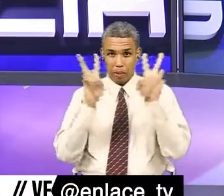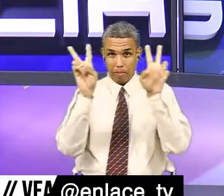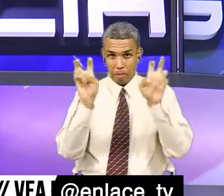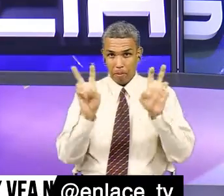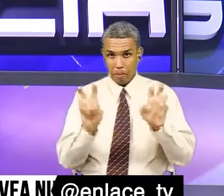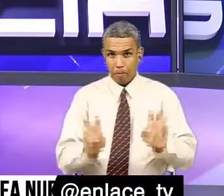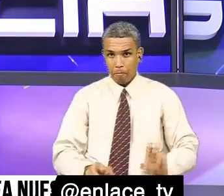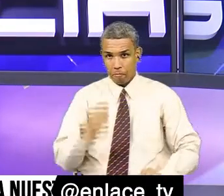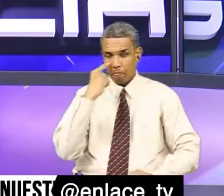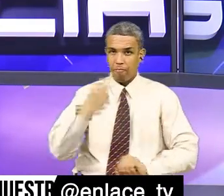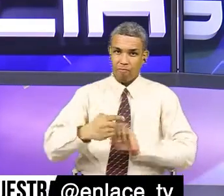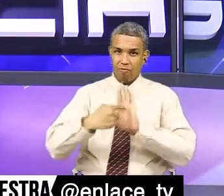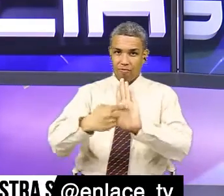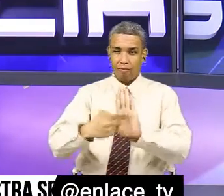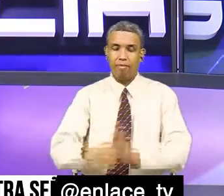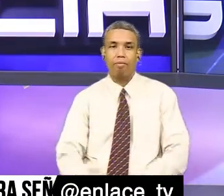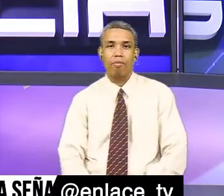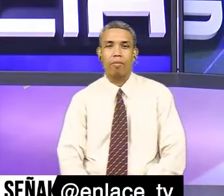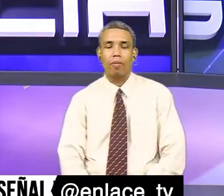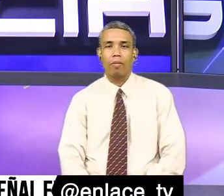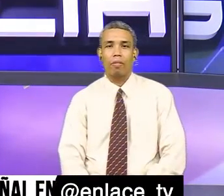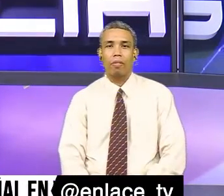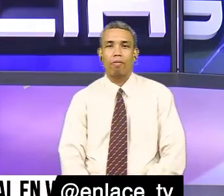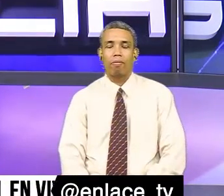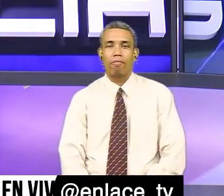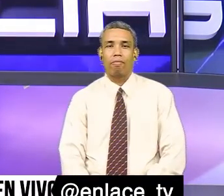mundo por medio de nuestra señal en vivo en